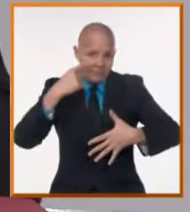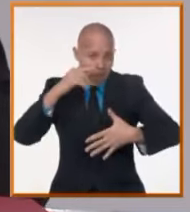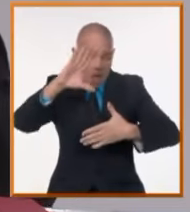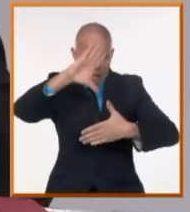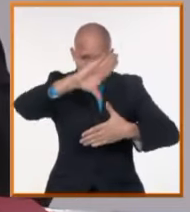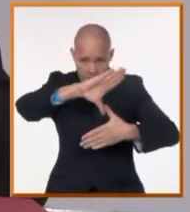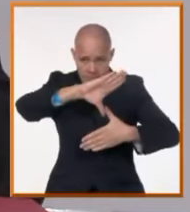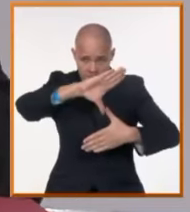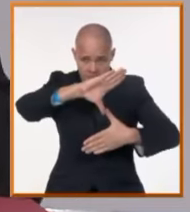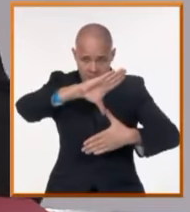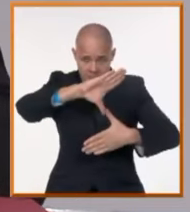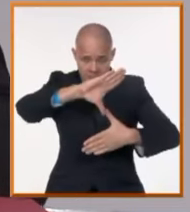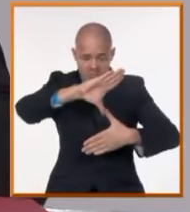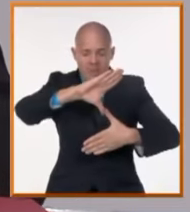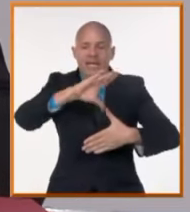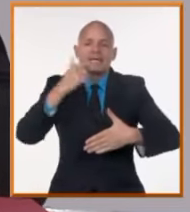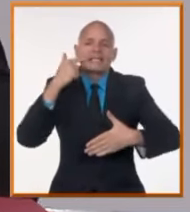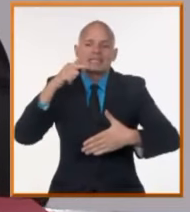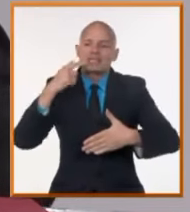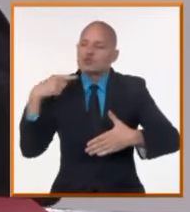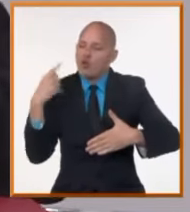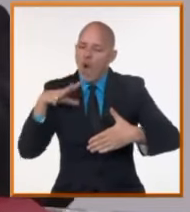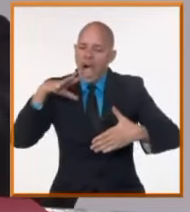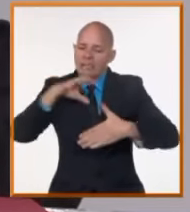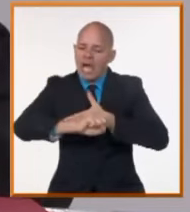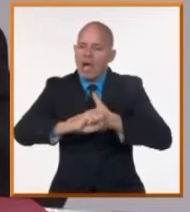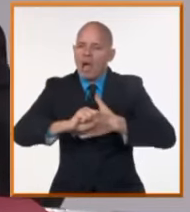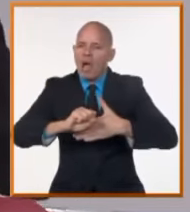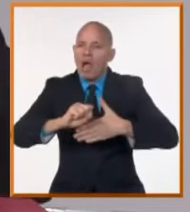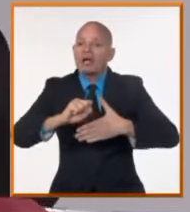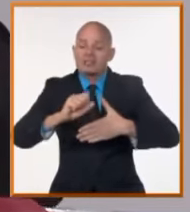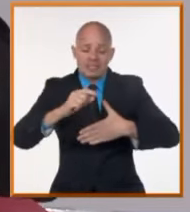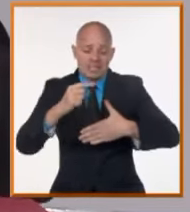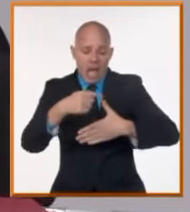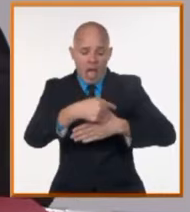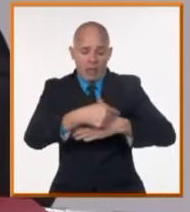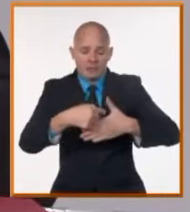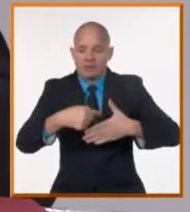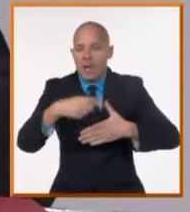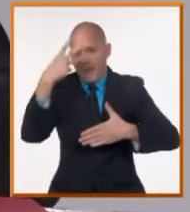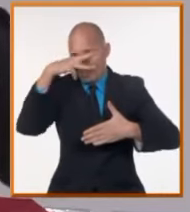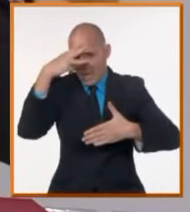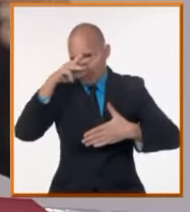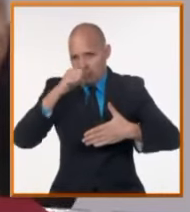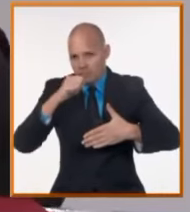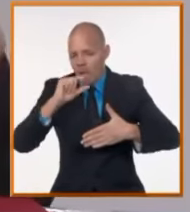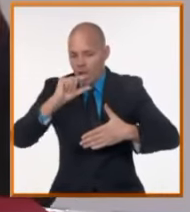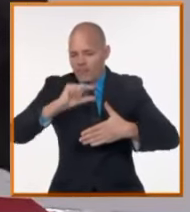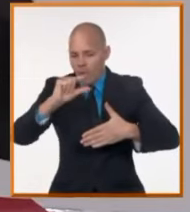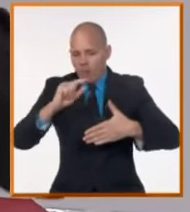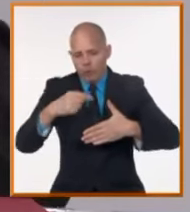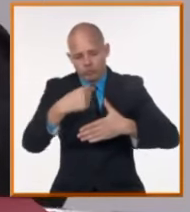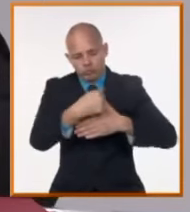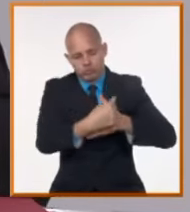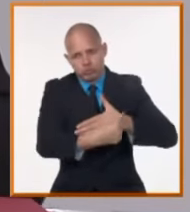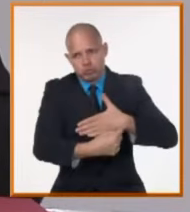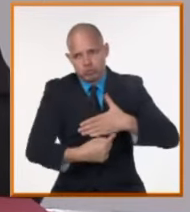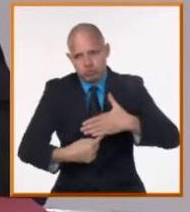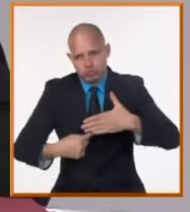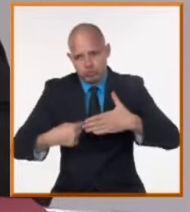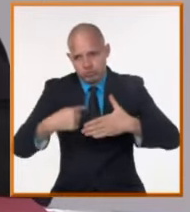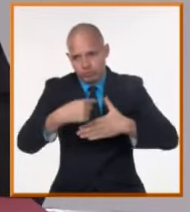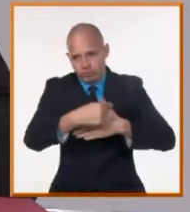están diciendo ellos en ese instante. Pueden luchar hasta México, pero ya están trazando las pautas. De hecho, la